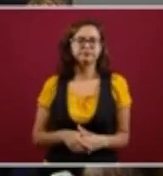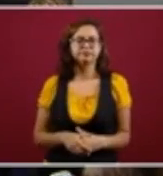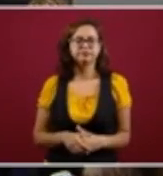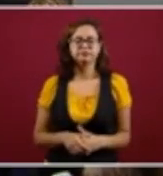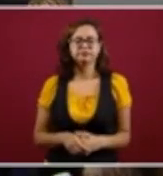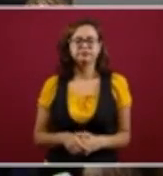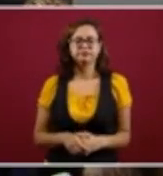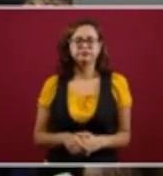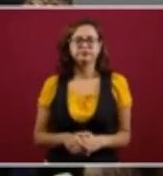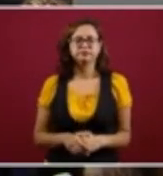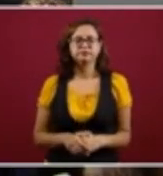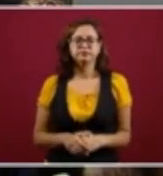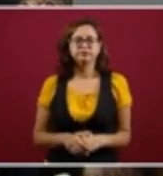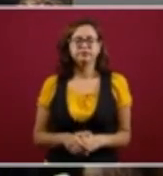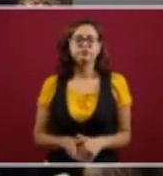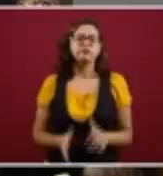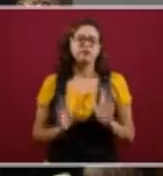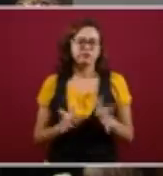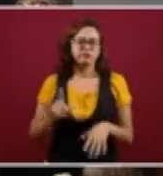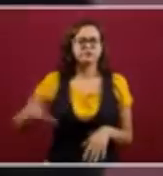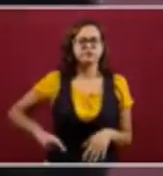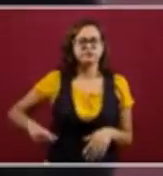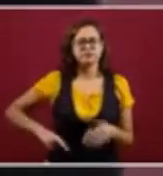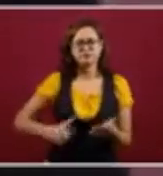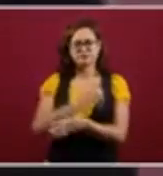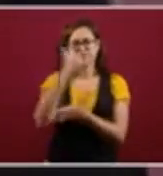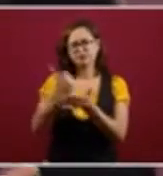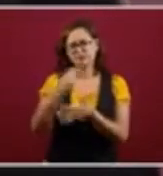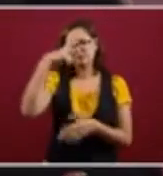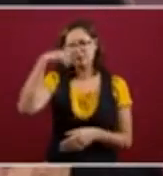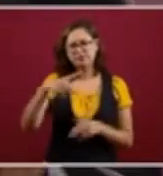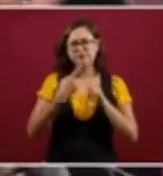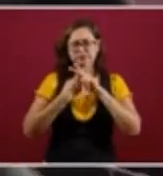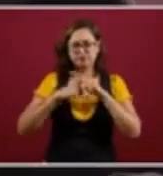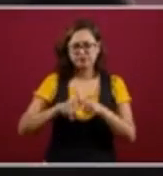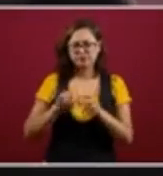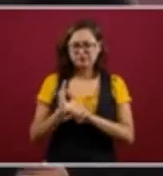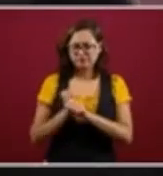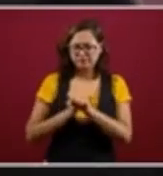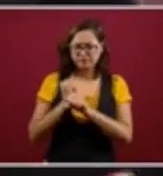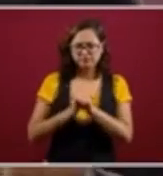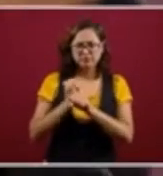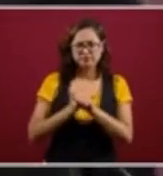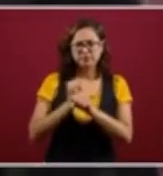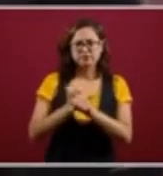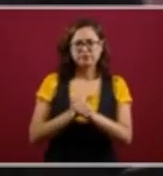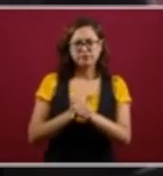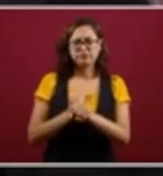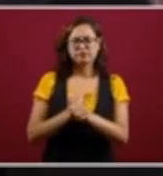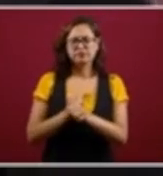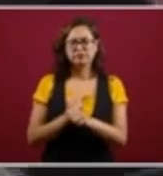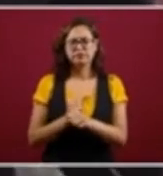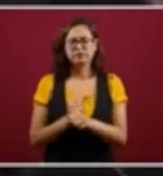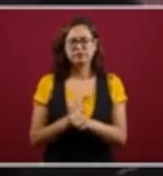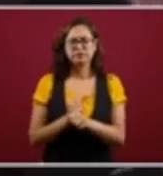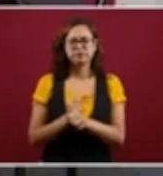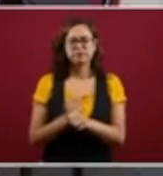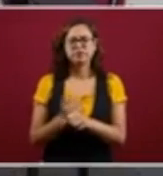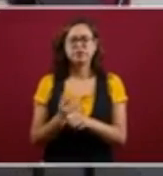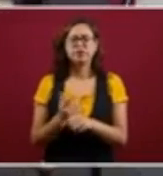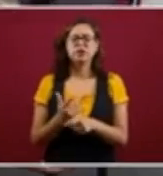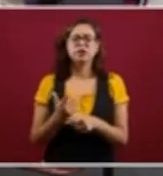el gobierno de la ciudad con la investigación, y tengo entendido que va a traer el